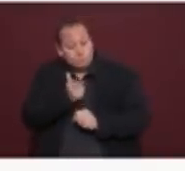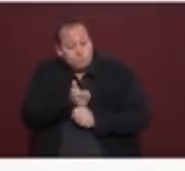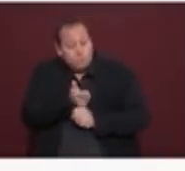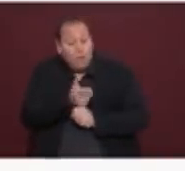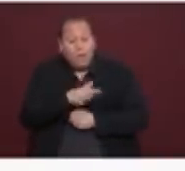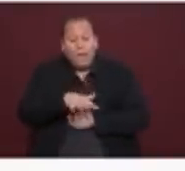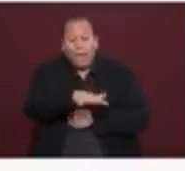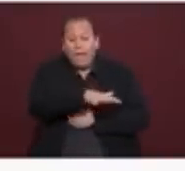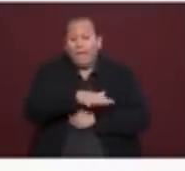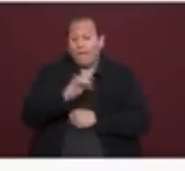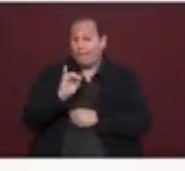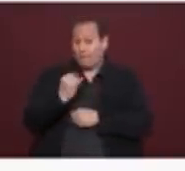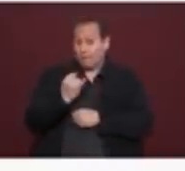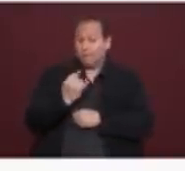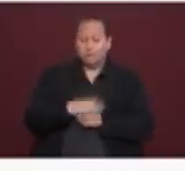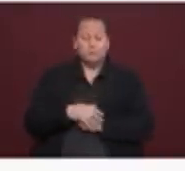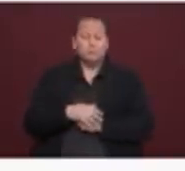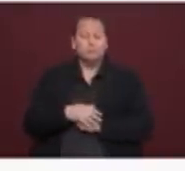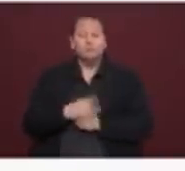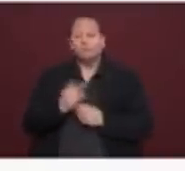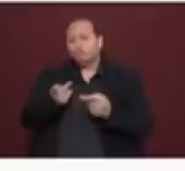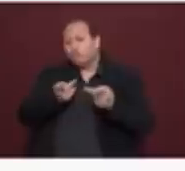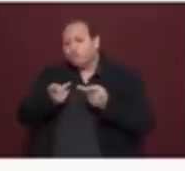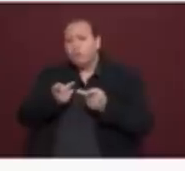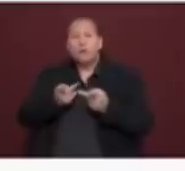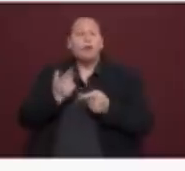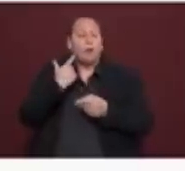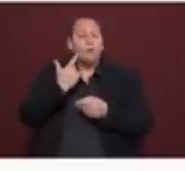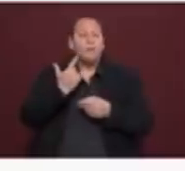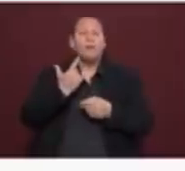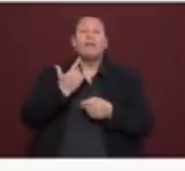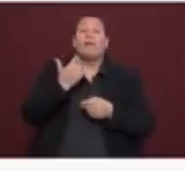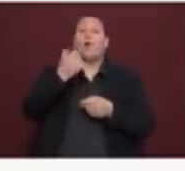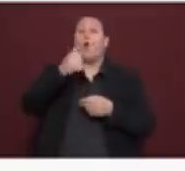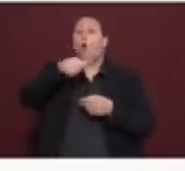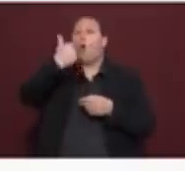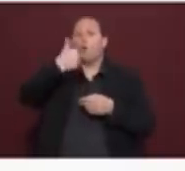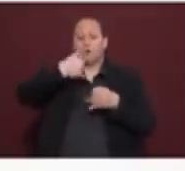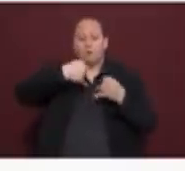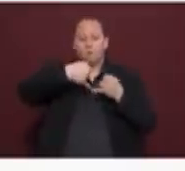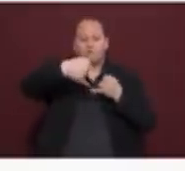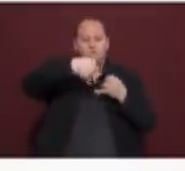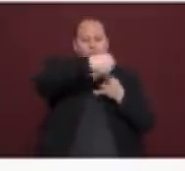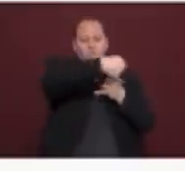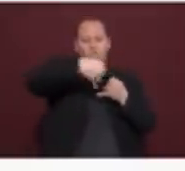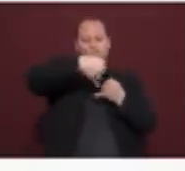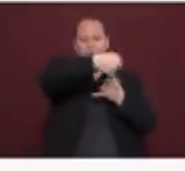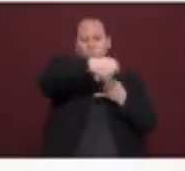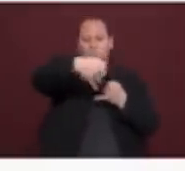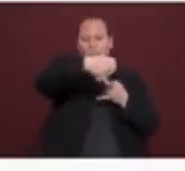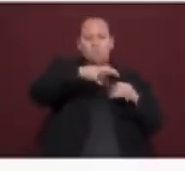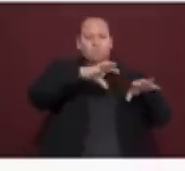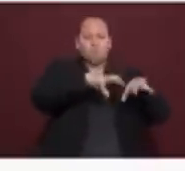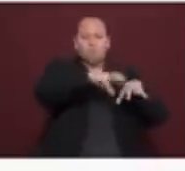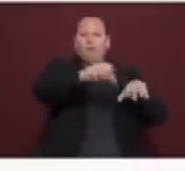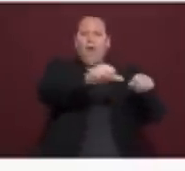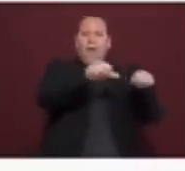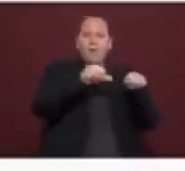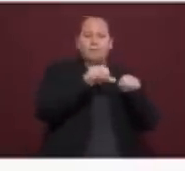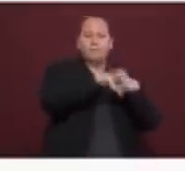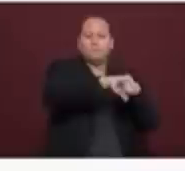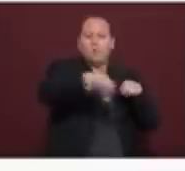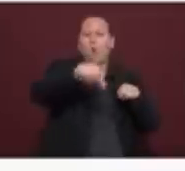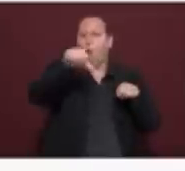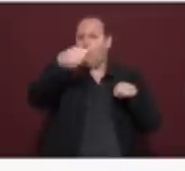de la estrategia pse hizo la división de 11 sectores 11 sectores en los cuales hay algunos